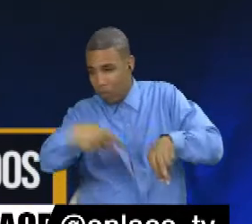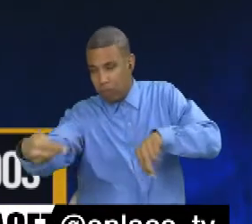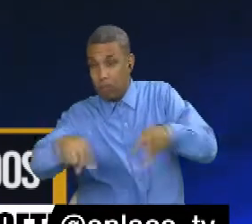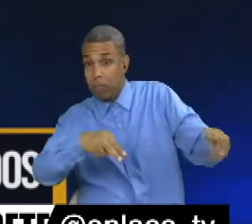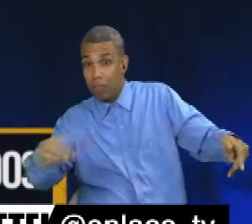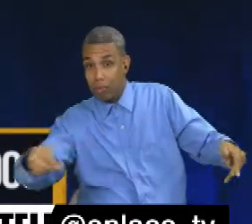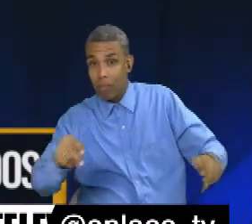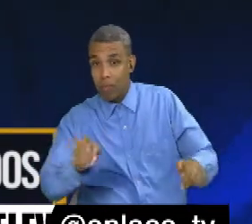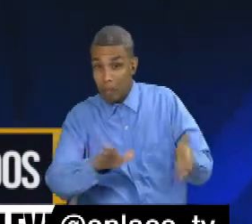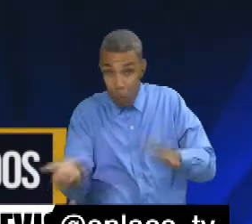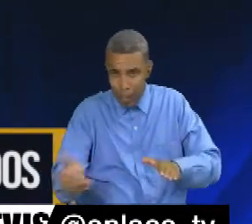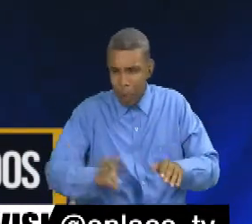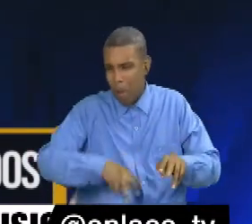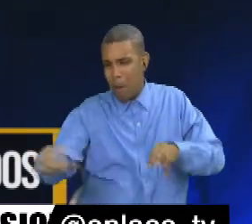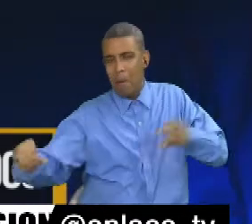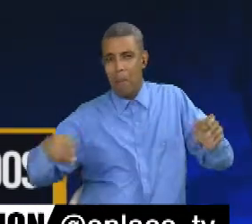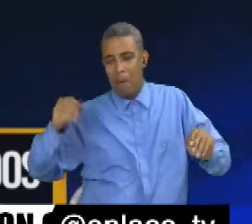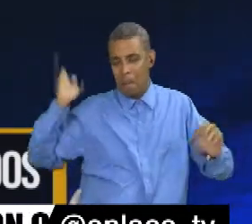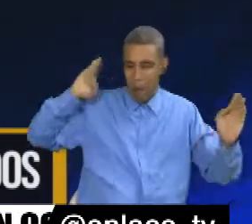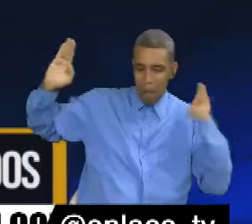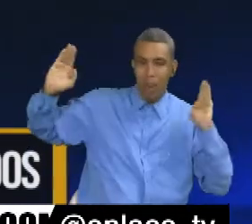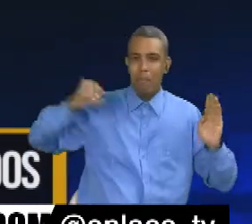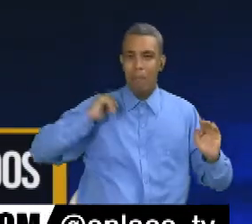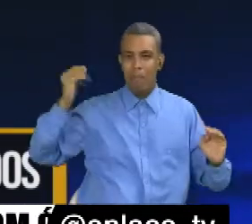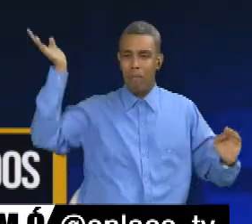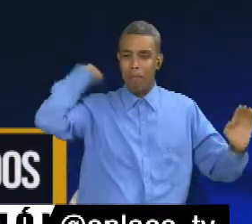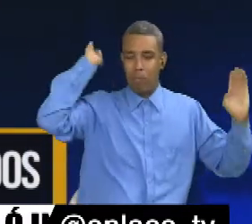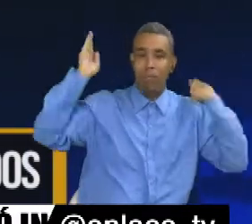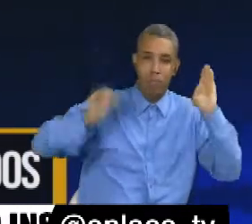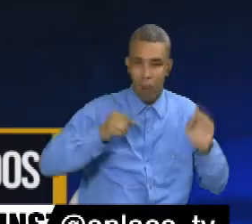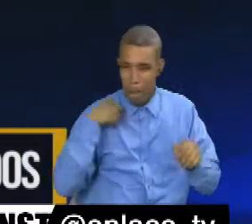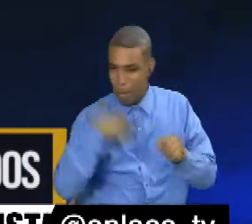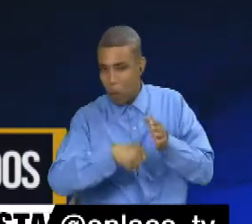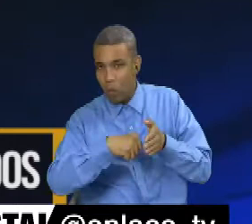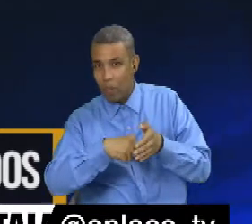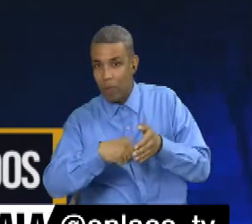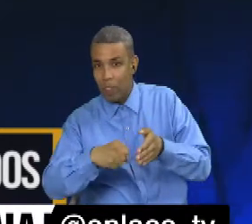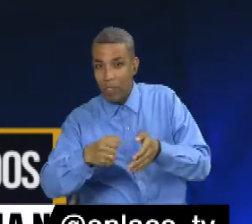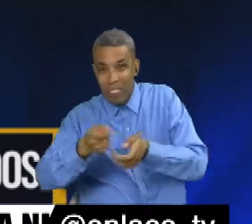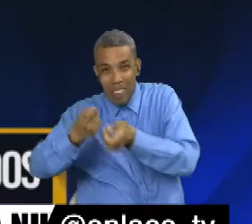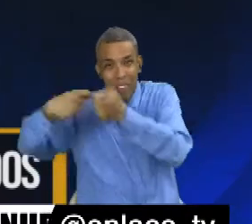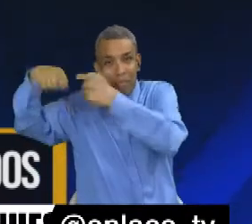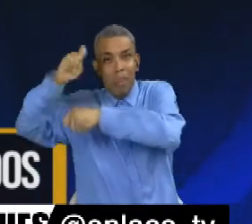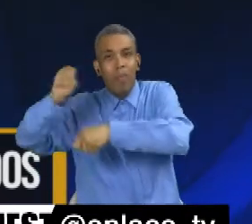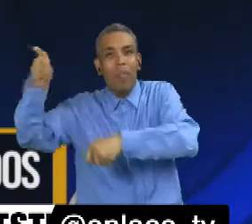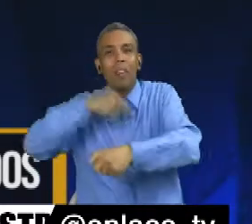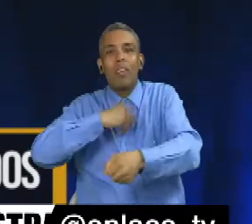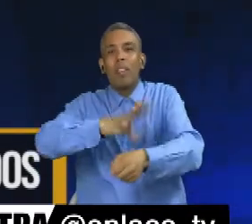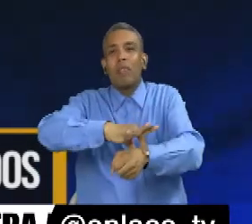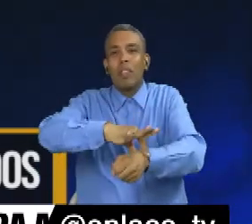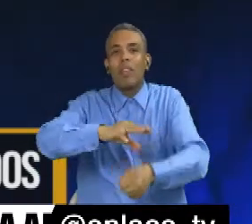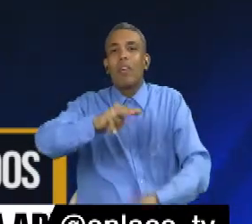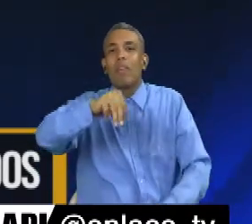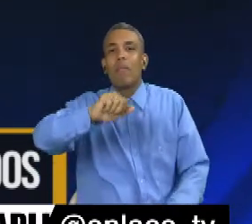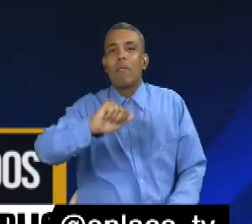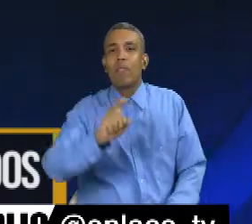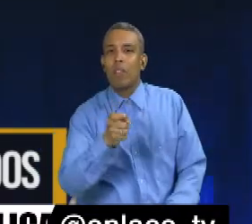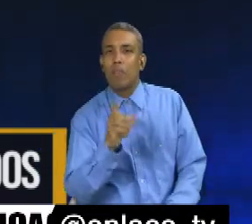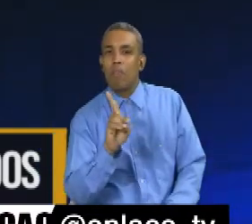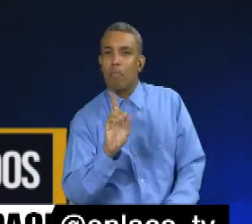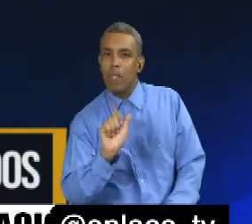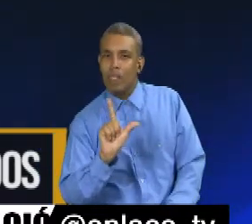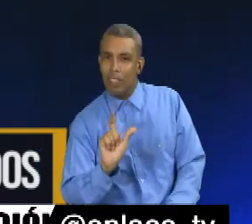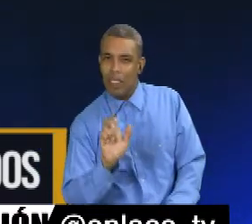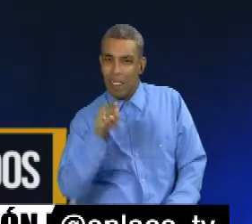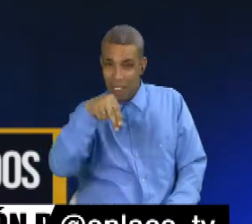trasladados de inmediato a la clínica Magdalena. Entre tanto, los implicados en el hecho llegaron hasta el sector del barrio El Chicó, donde trataron